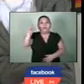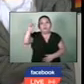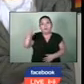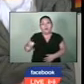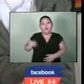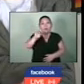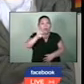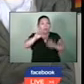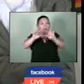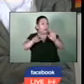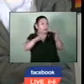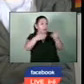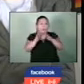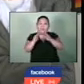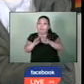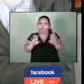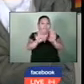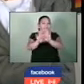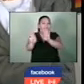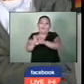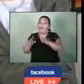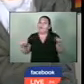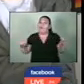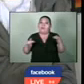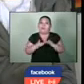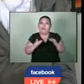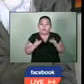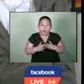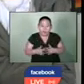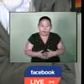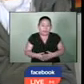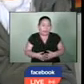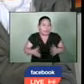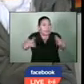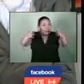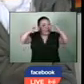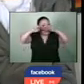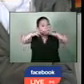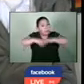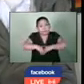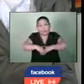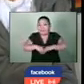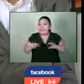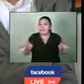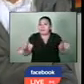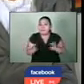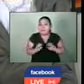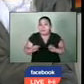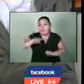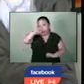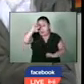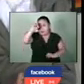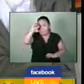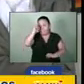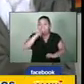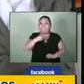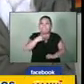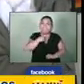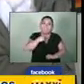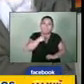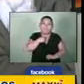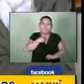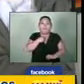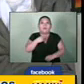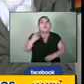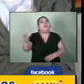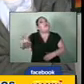Fresca se cerraron, al igual que nosotros. Estuvimos muertos totalmente, cerrados totalmente, muy complicado, y a